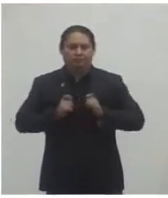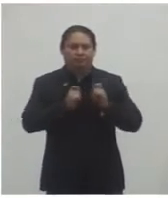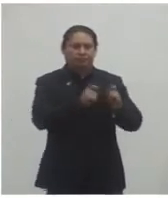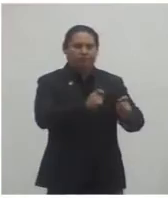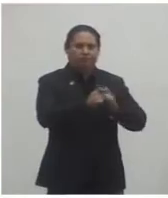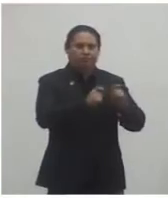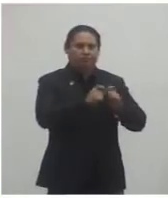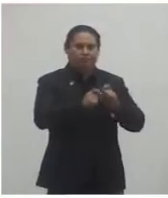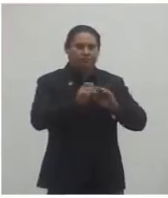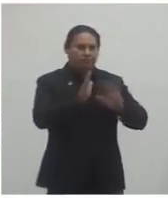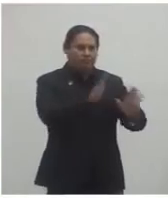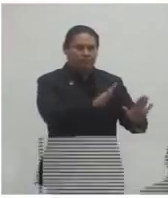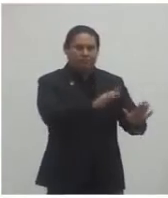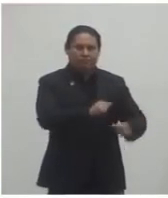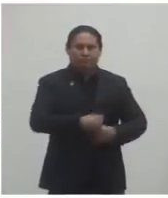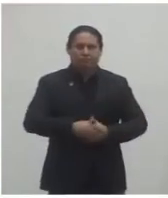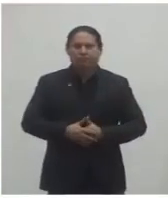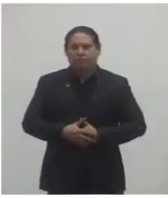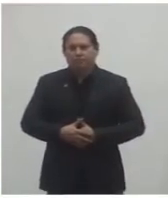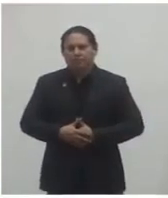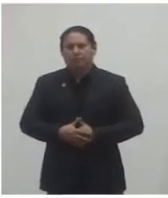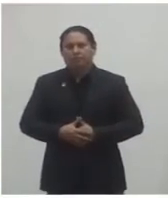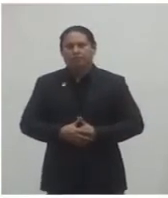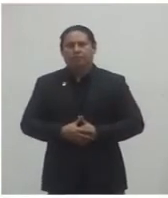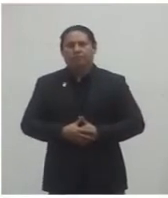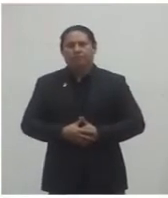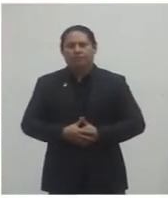los trámites legislativos correspondientes.